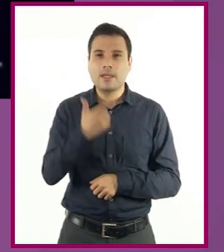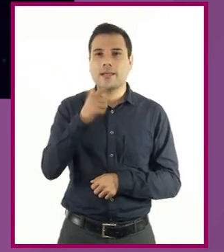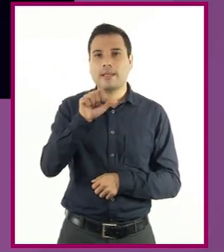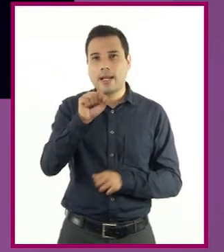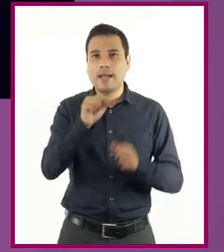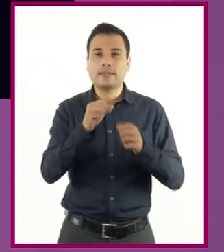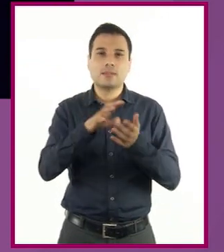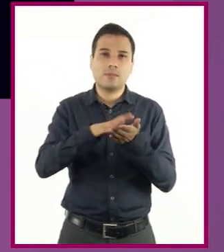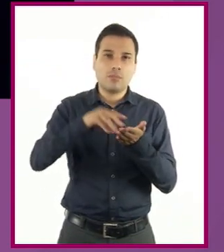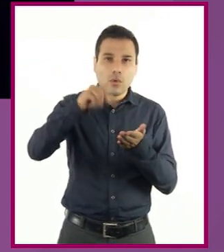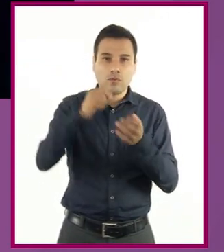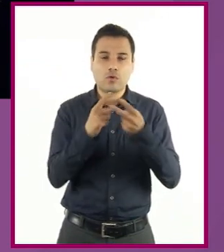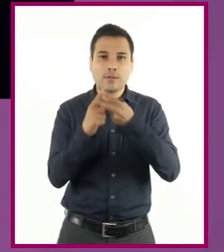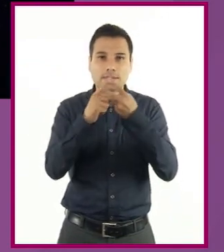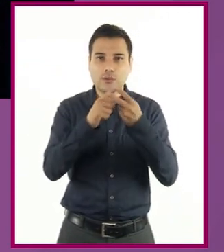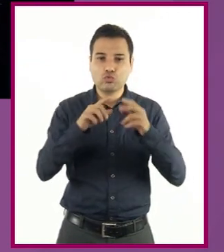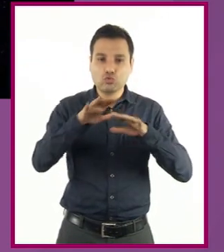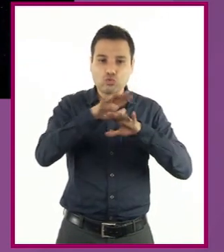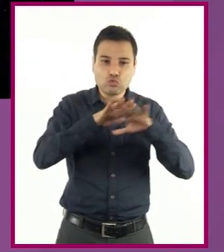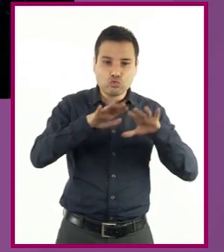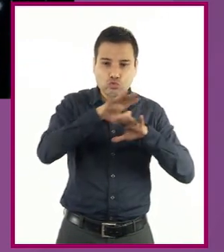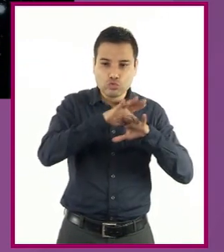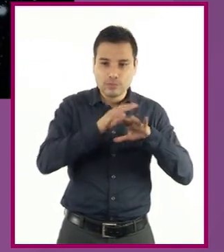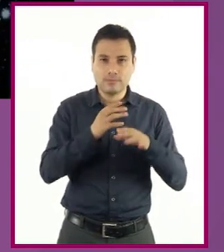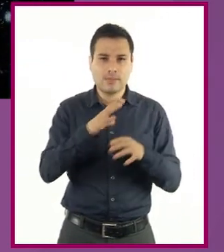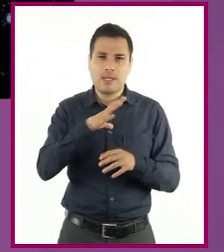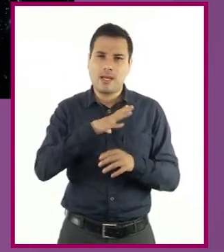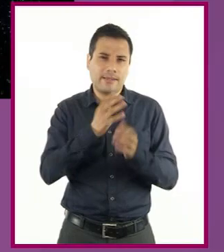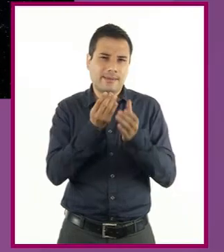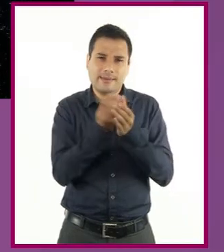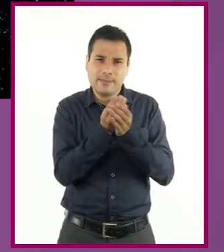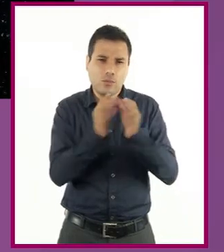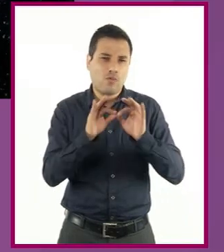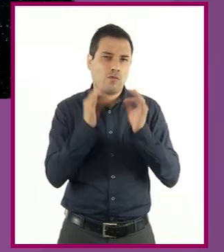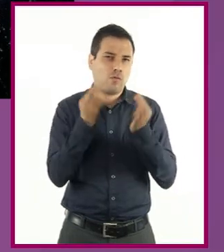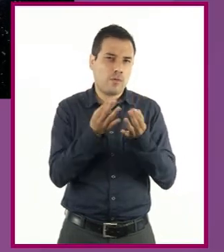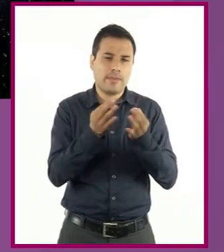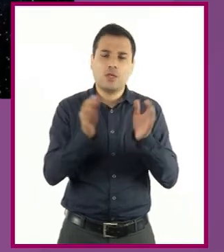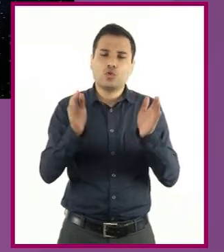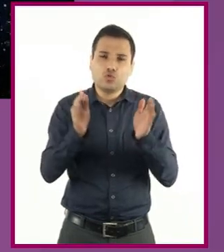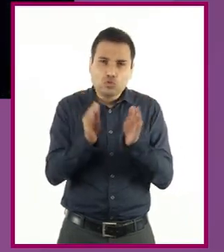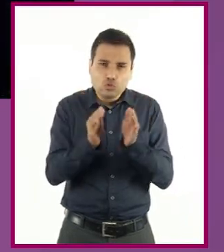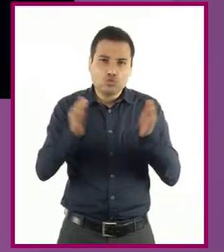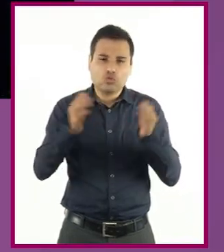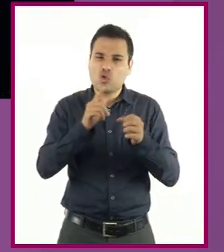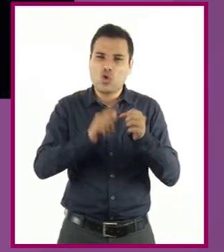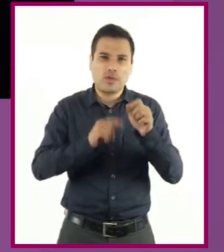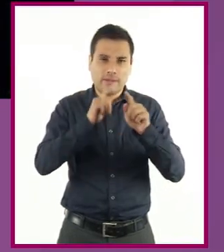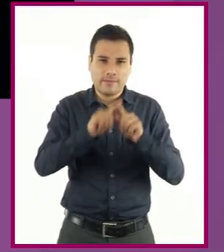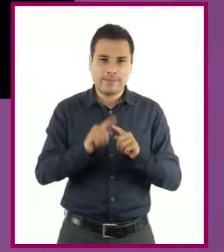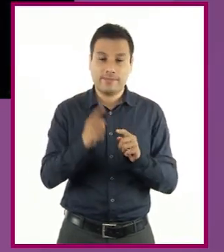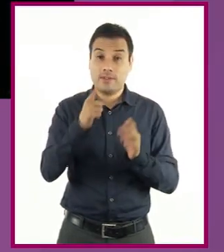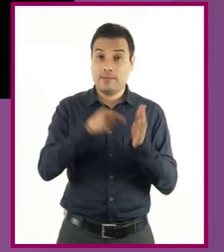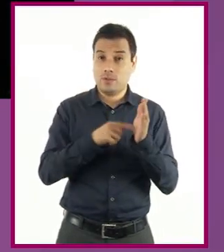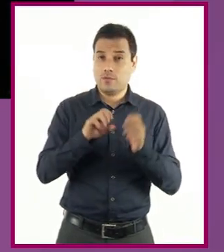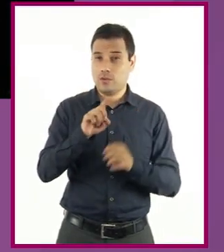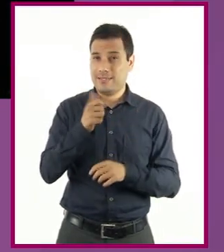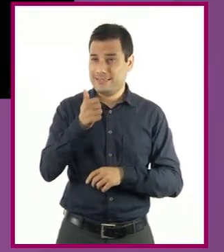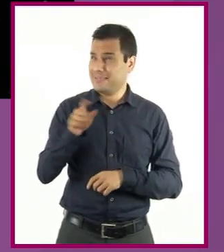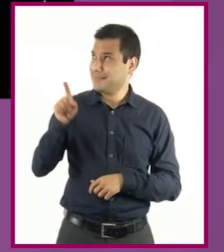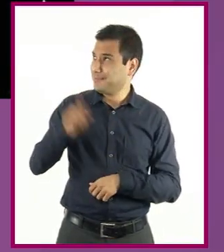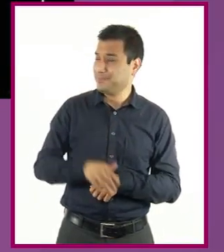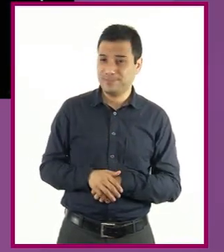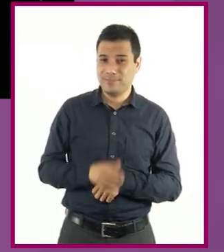gases, polvo y estrellas. Las galaxias pueden ser de diferentes formas, tamaños y colores. En 1936,